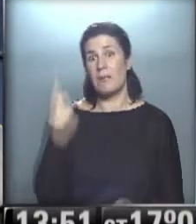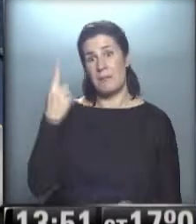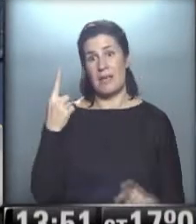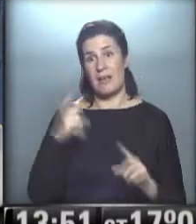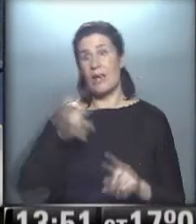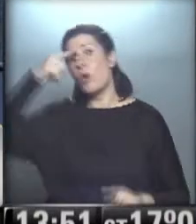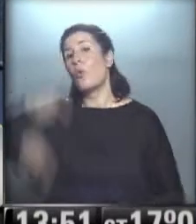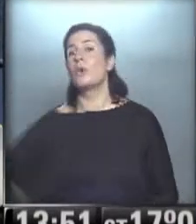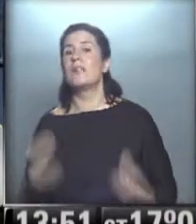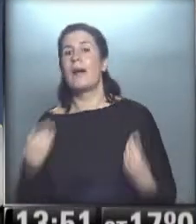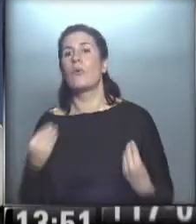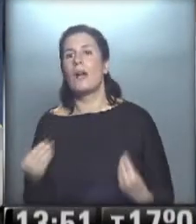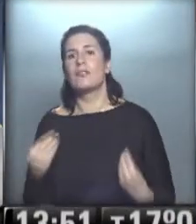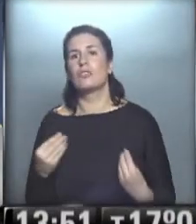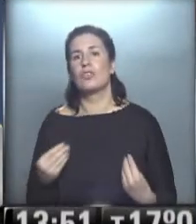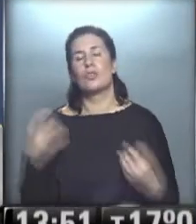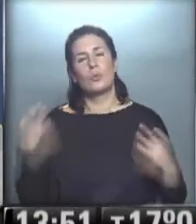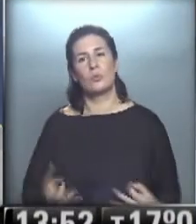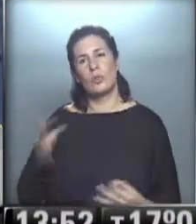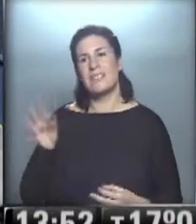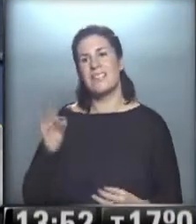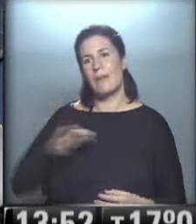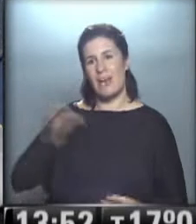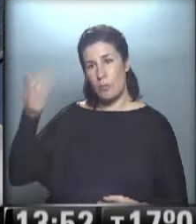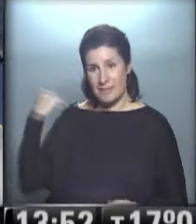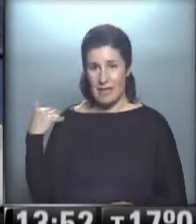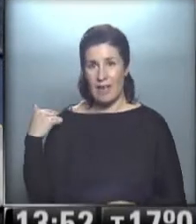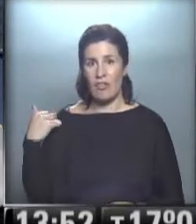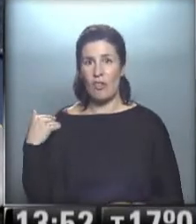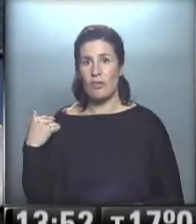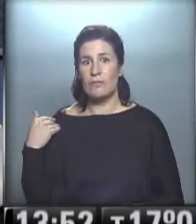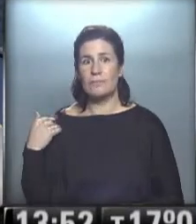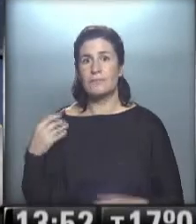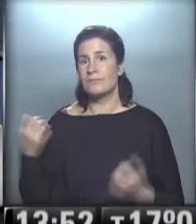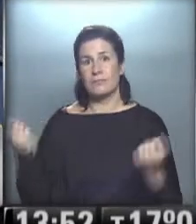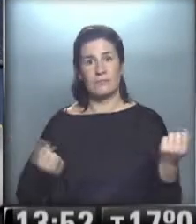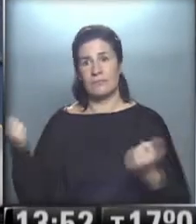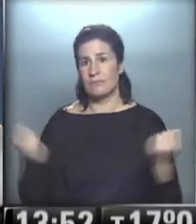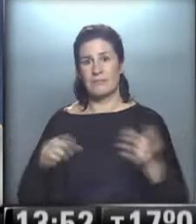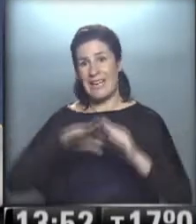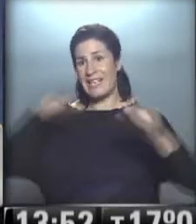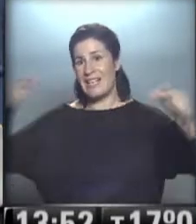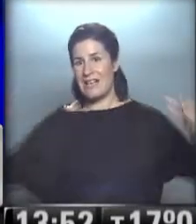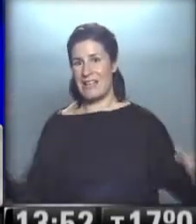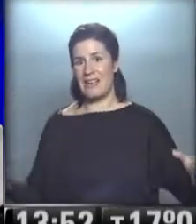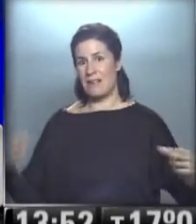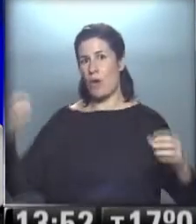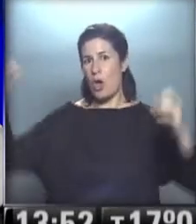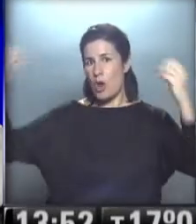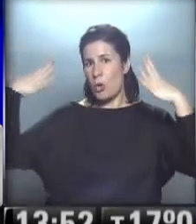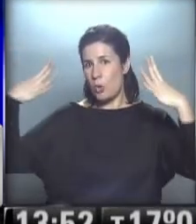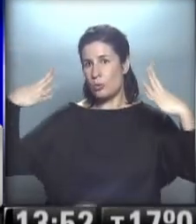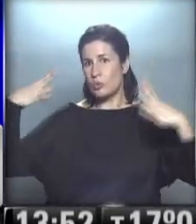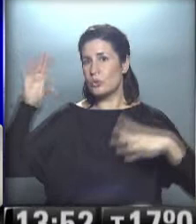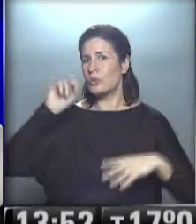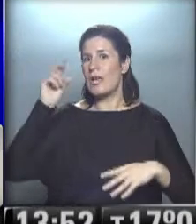foto, que fue en diciembre del año pasado, que es en la Limo, iluminado por los LED azules y prendiendo un